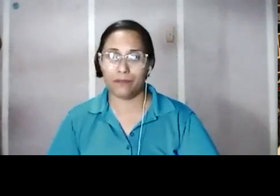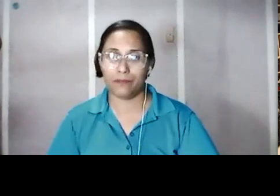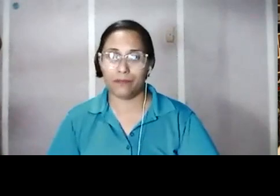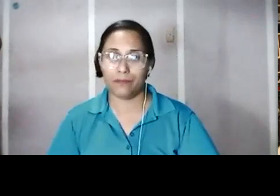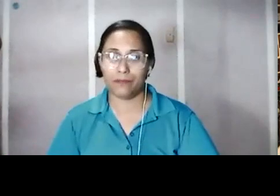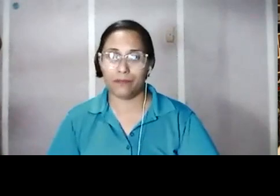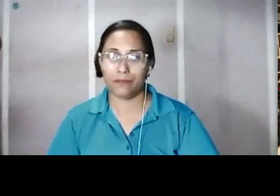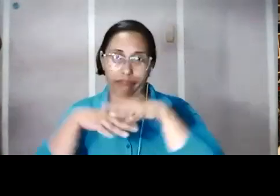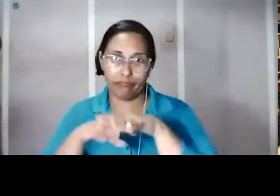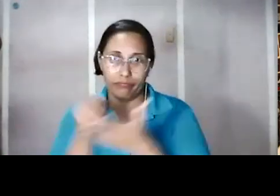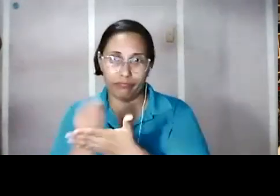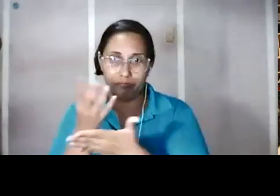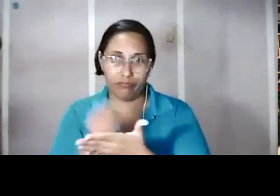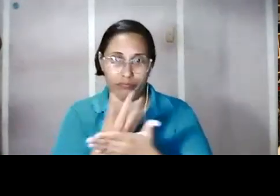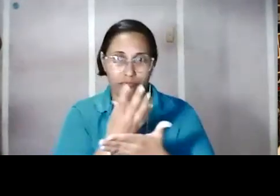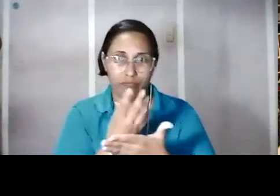aportaban.